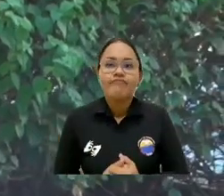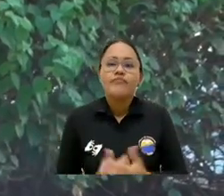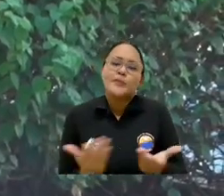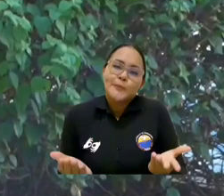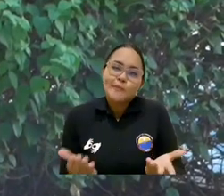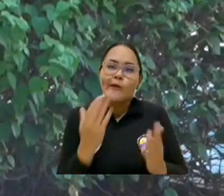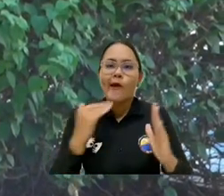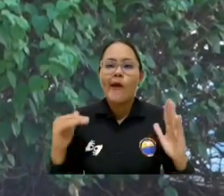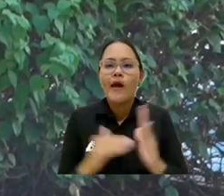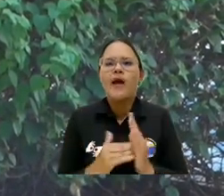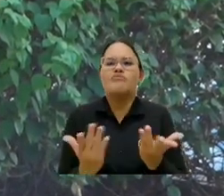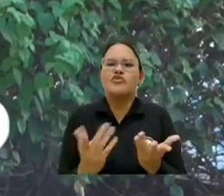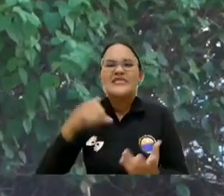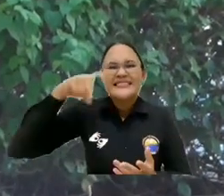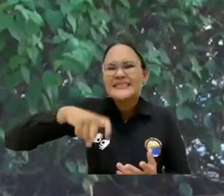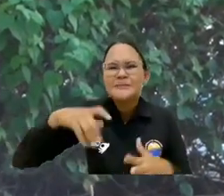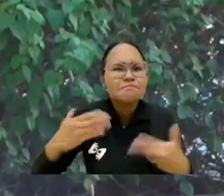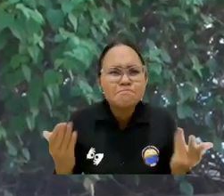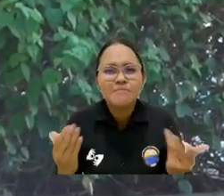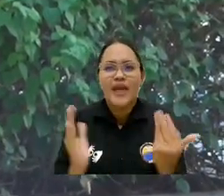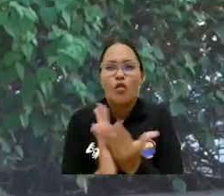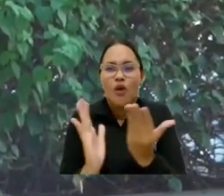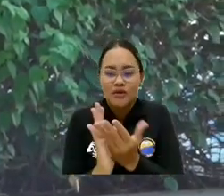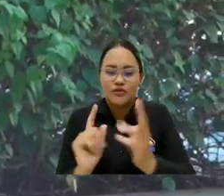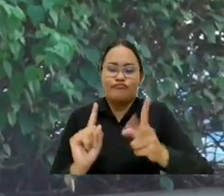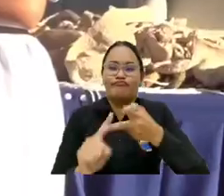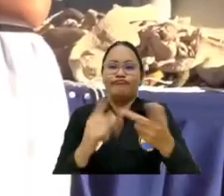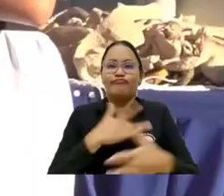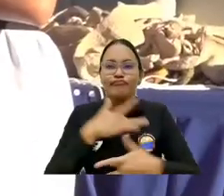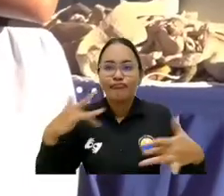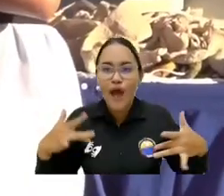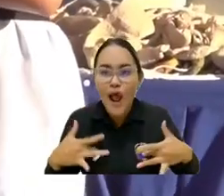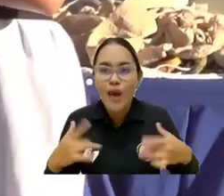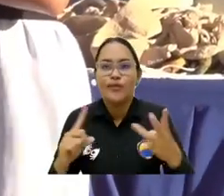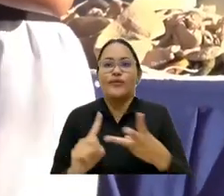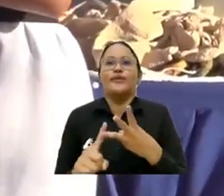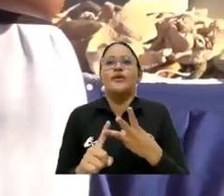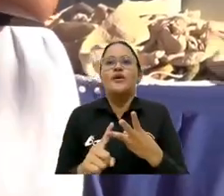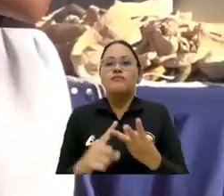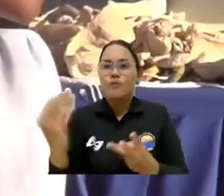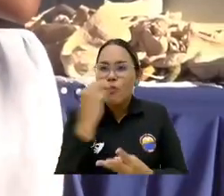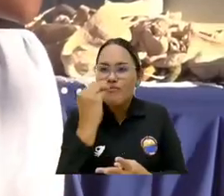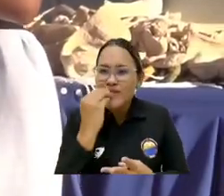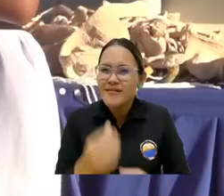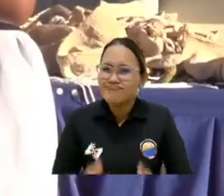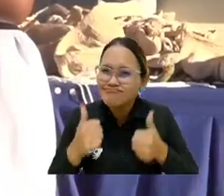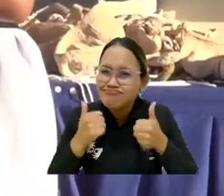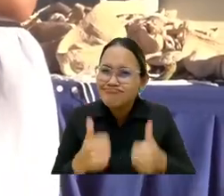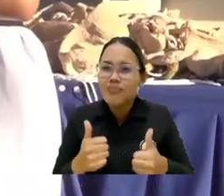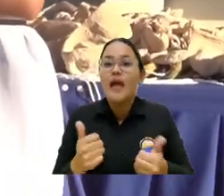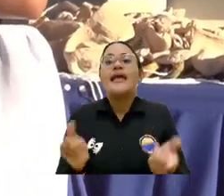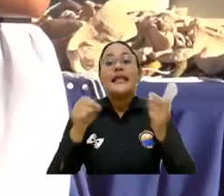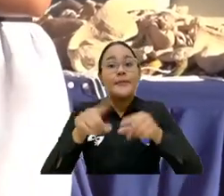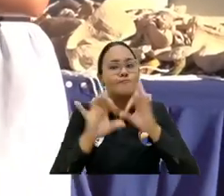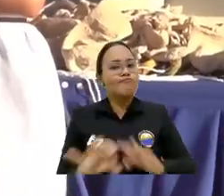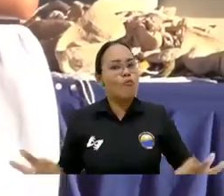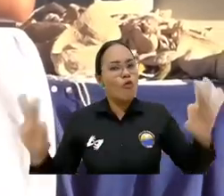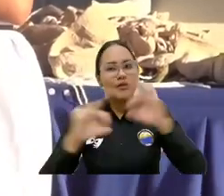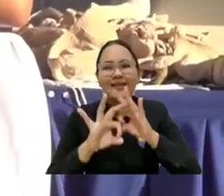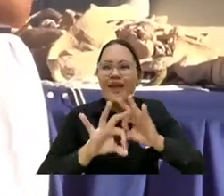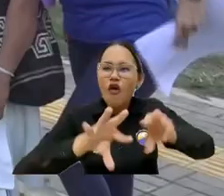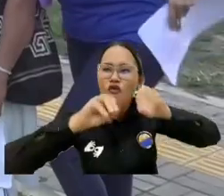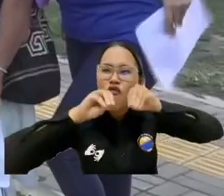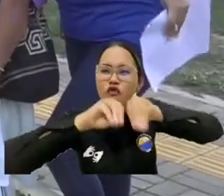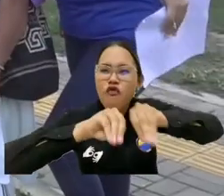por ejemplo necesidades de educación, necesidades de salud, necesidades de seguridad alimentaria y la importancia de